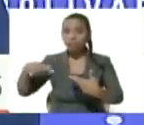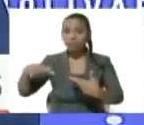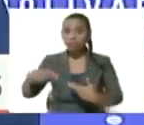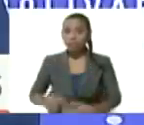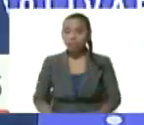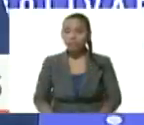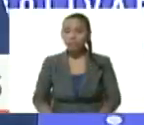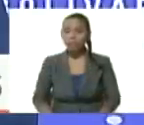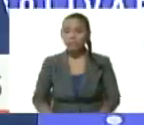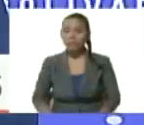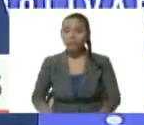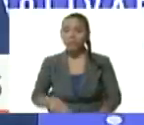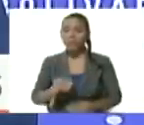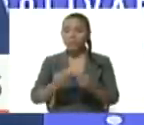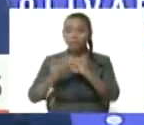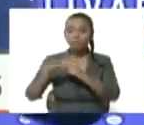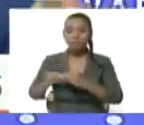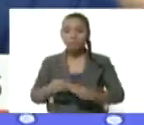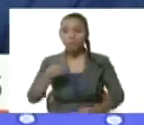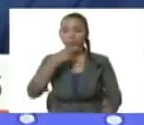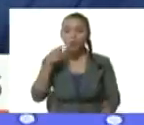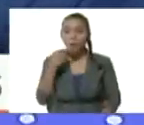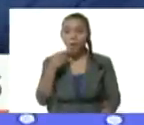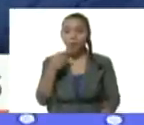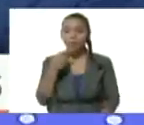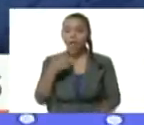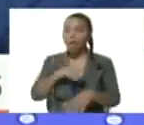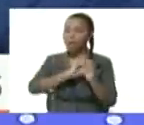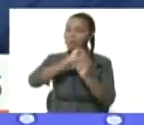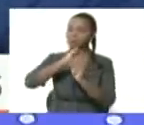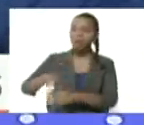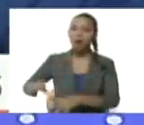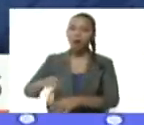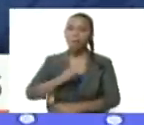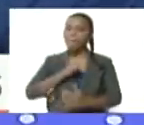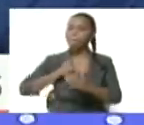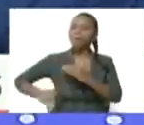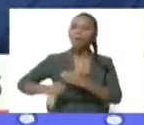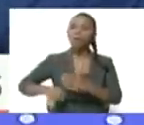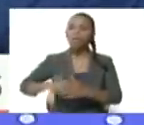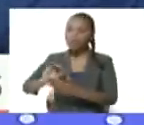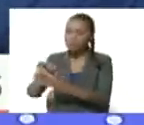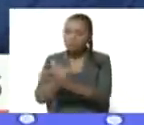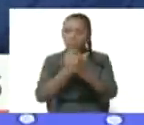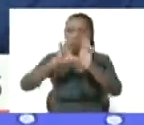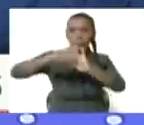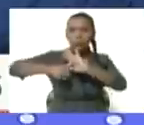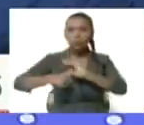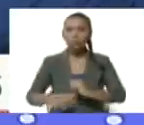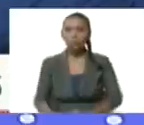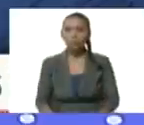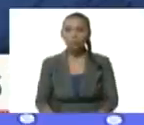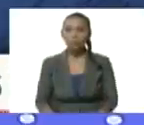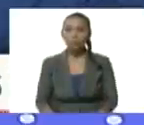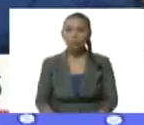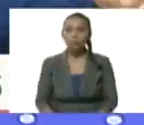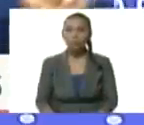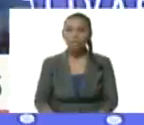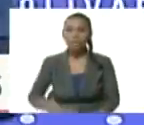visten hasta los interiores, se los ponen de rojo rojito, las abandonaron, las saquearon,